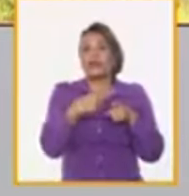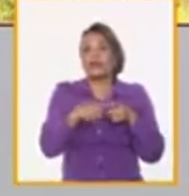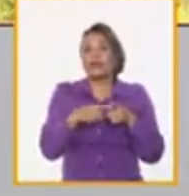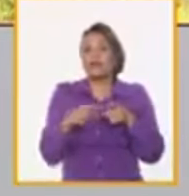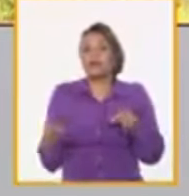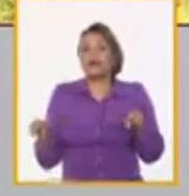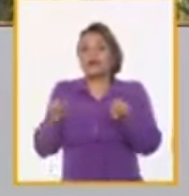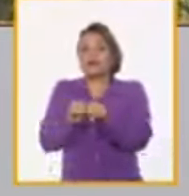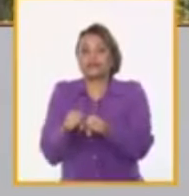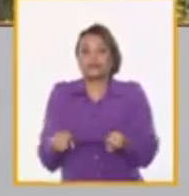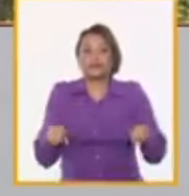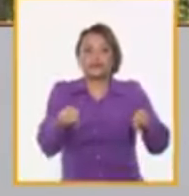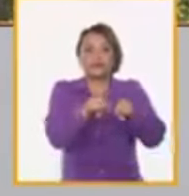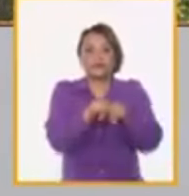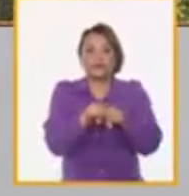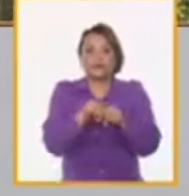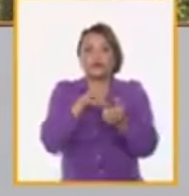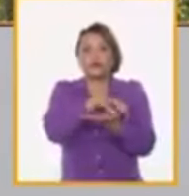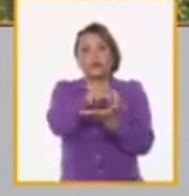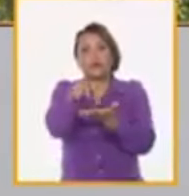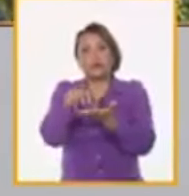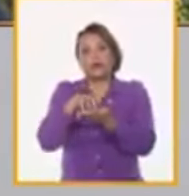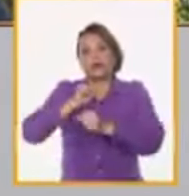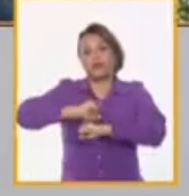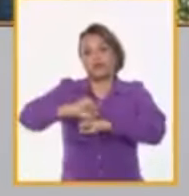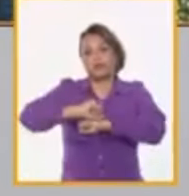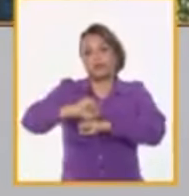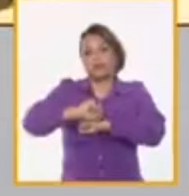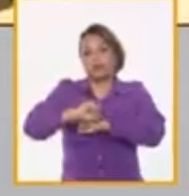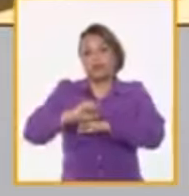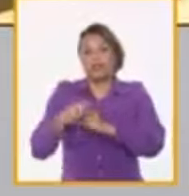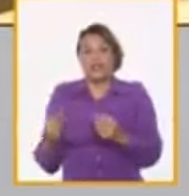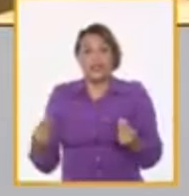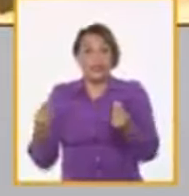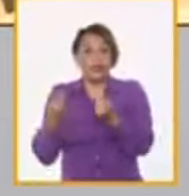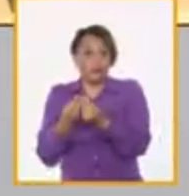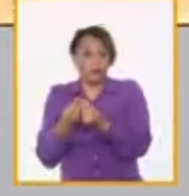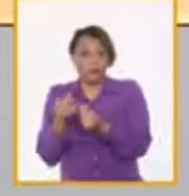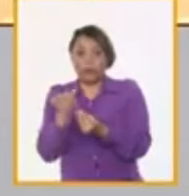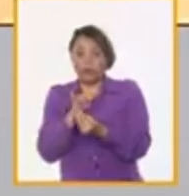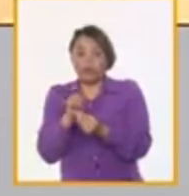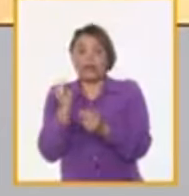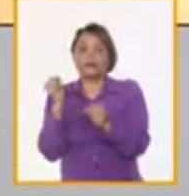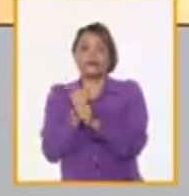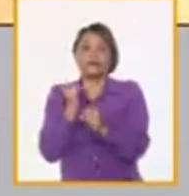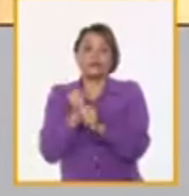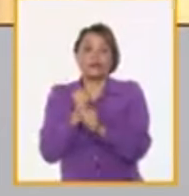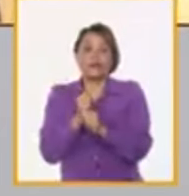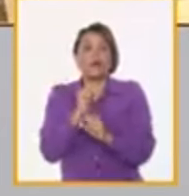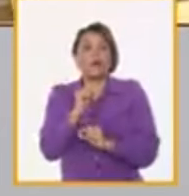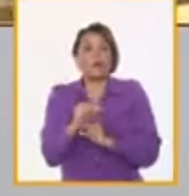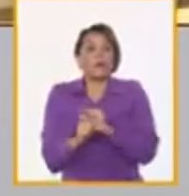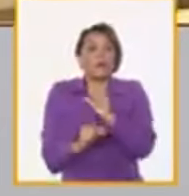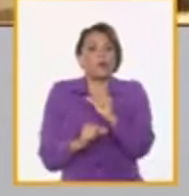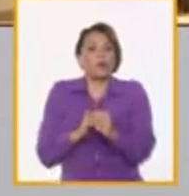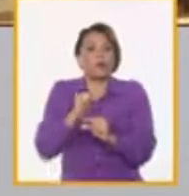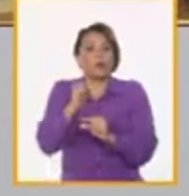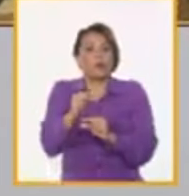van colocando en las estaciones de bombeo. Y junto con esto hay un trabajo que ha venido haciendo nuestros